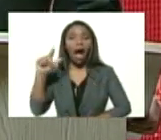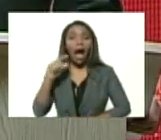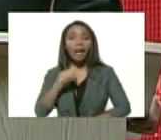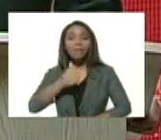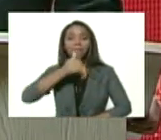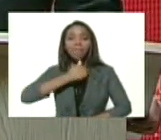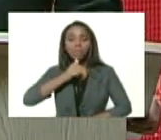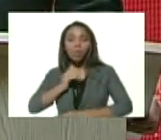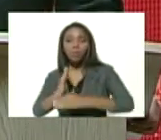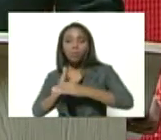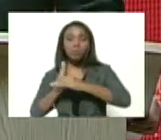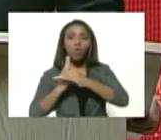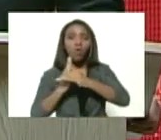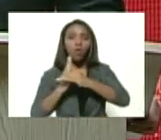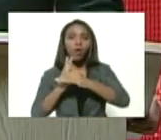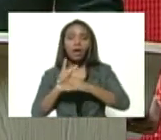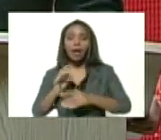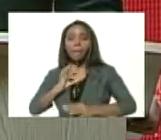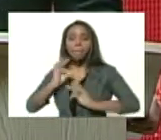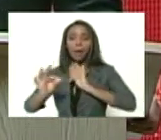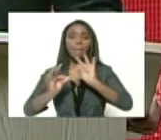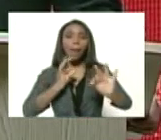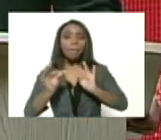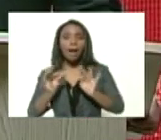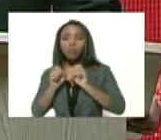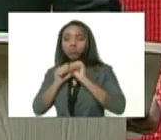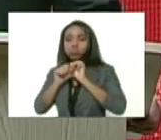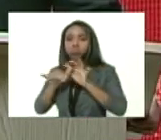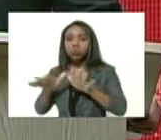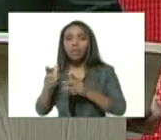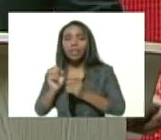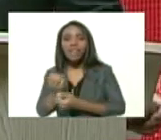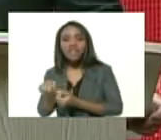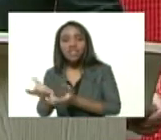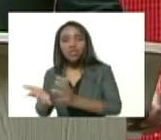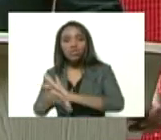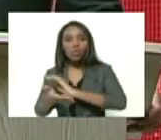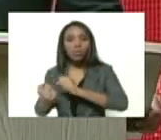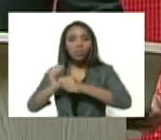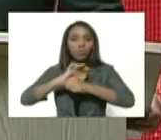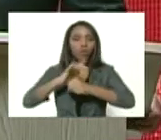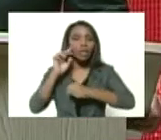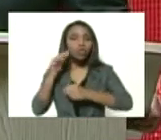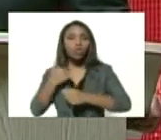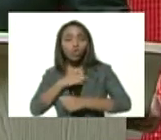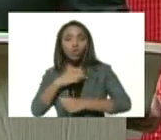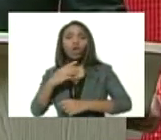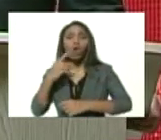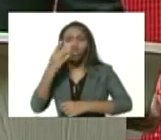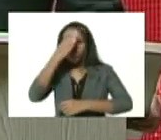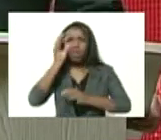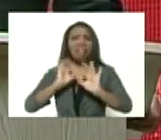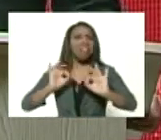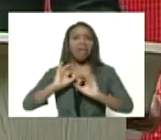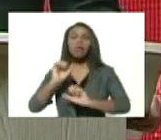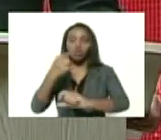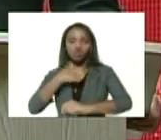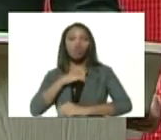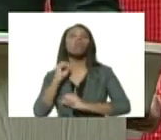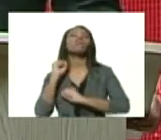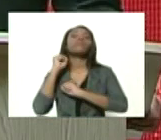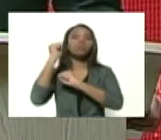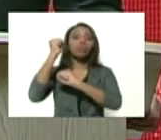conteniendo la diseminación del virus y que sin duda alguna vamos a triunfar, a